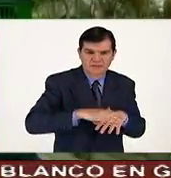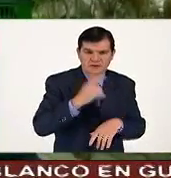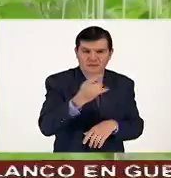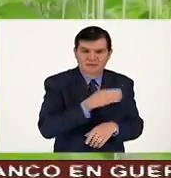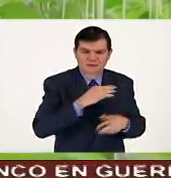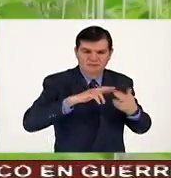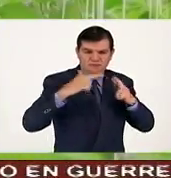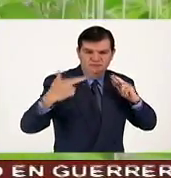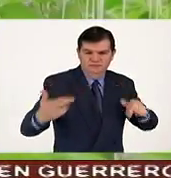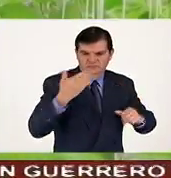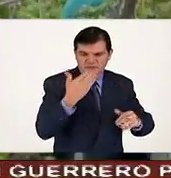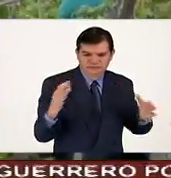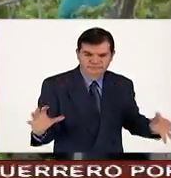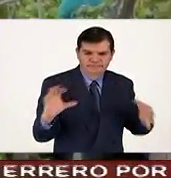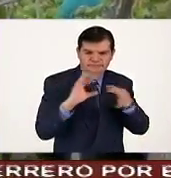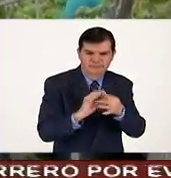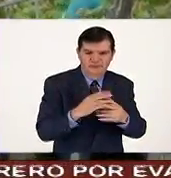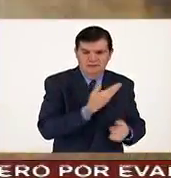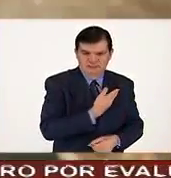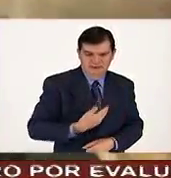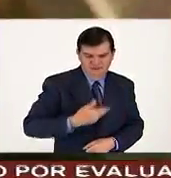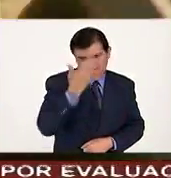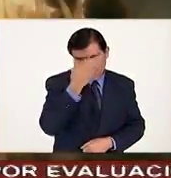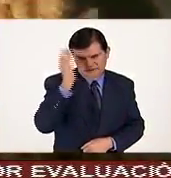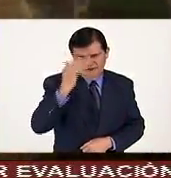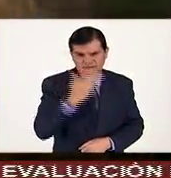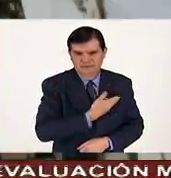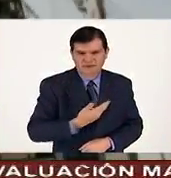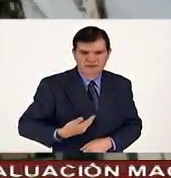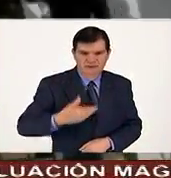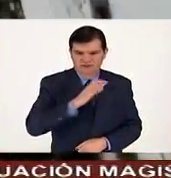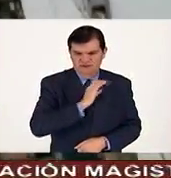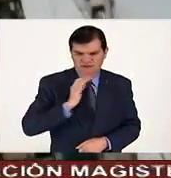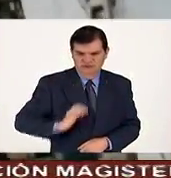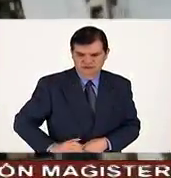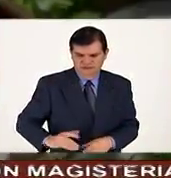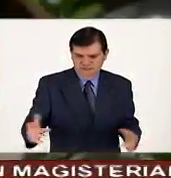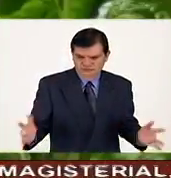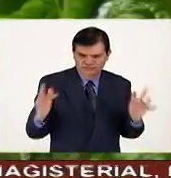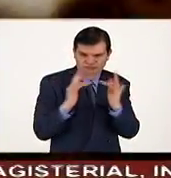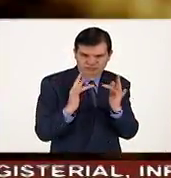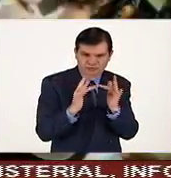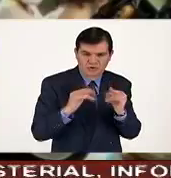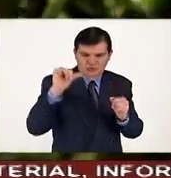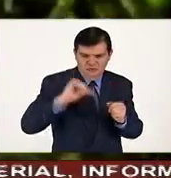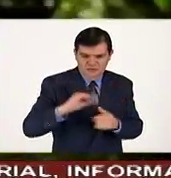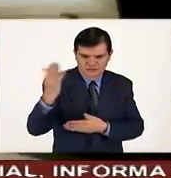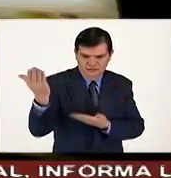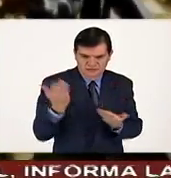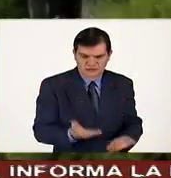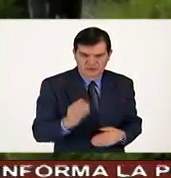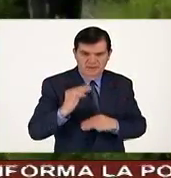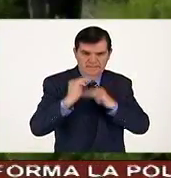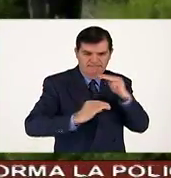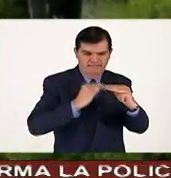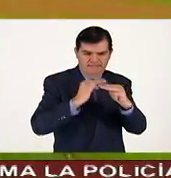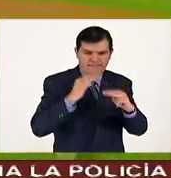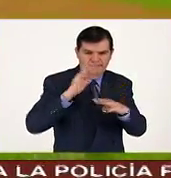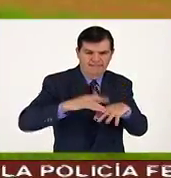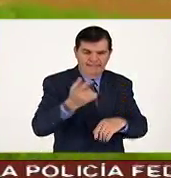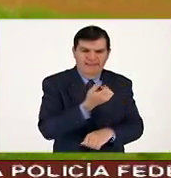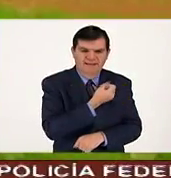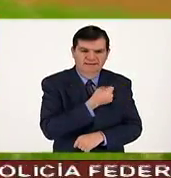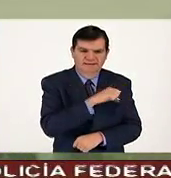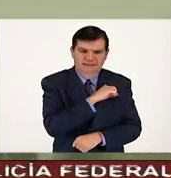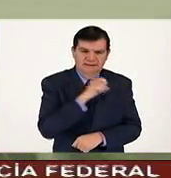buena relación que han construido el presidente Enrique Peña Nieto y el presidente de China. El día de hoy fuimos recibidos por el ministro de